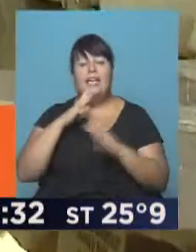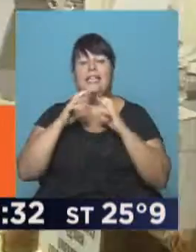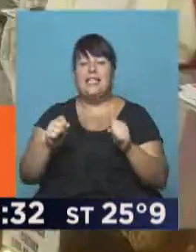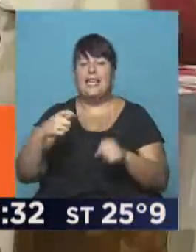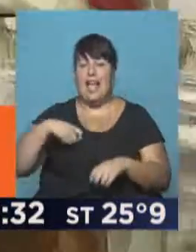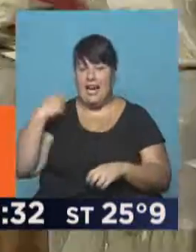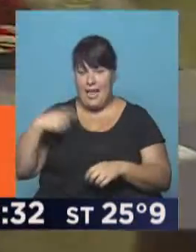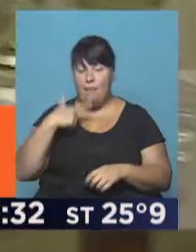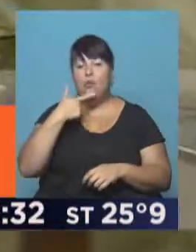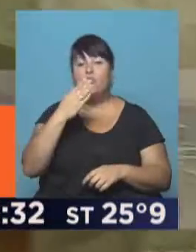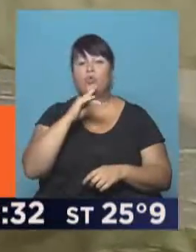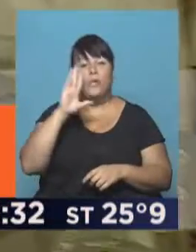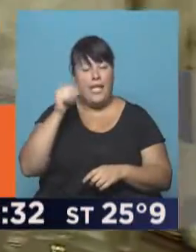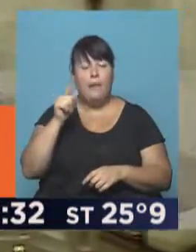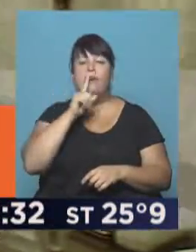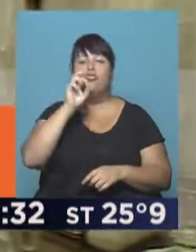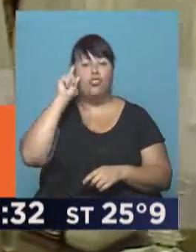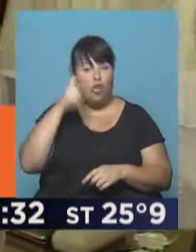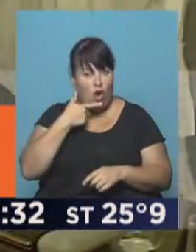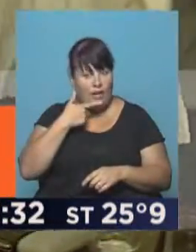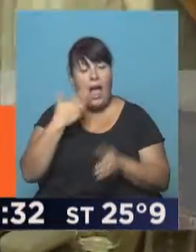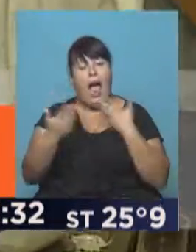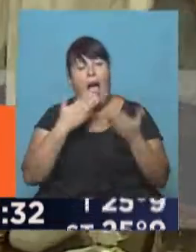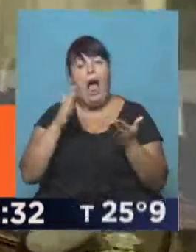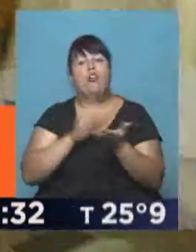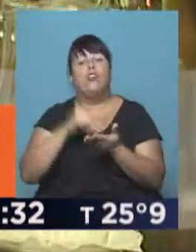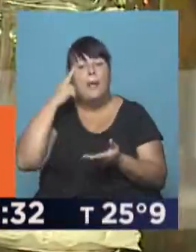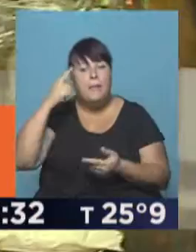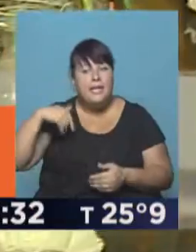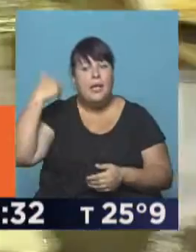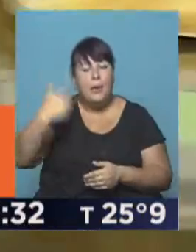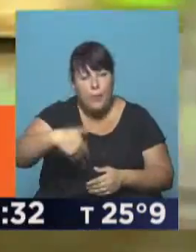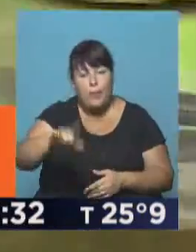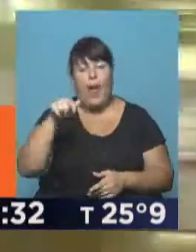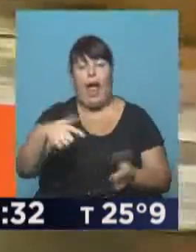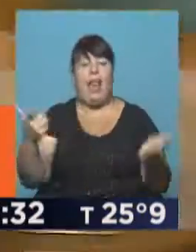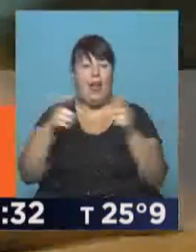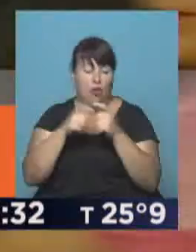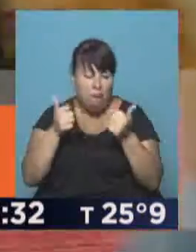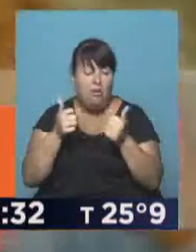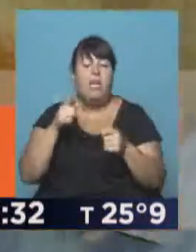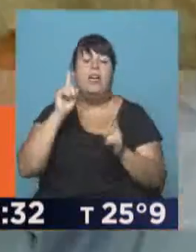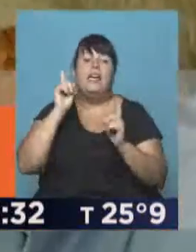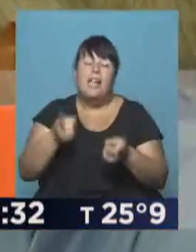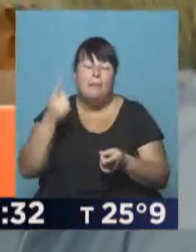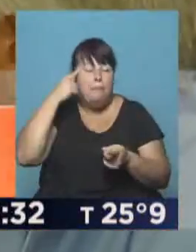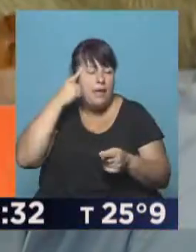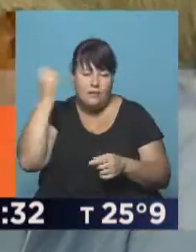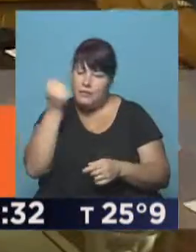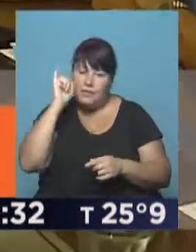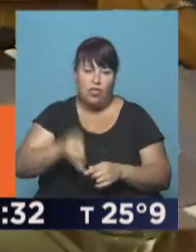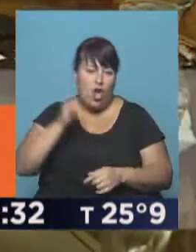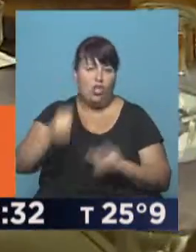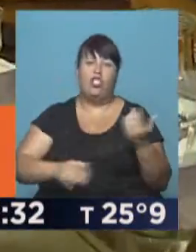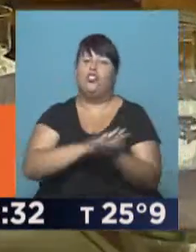secretaria gremial de SUTEBA, María Laura Torres, habló de la expectativa con la que van a este encuentro y la idea firme de darle